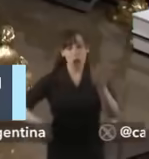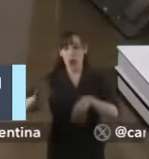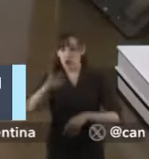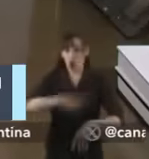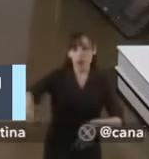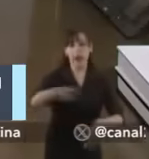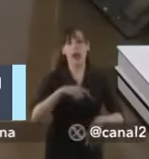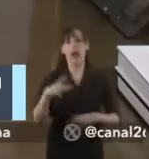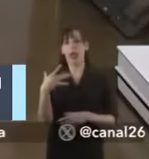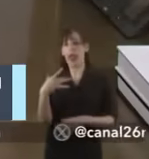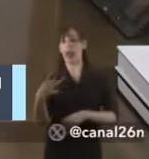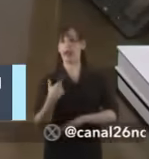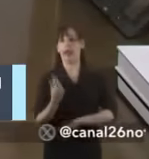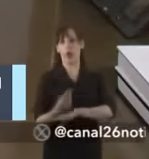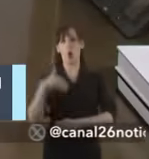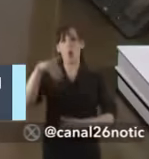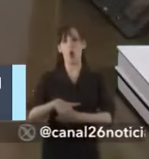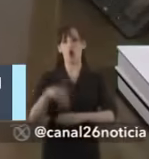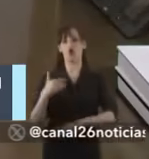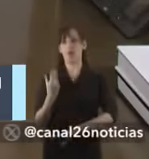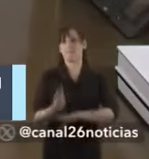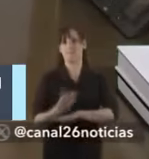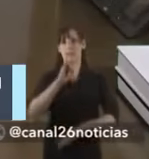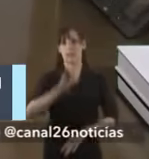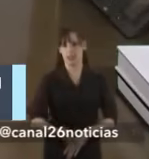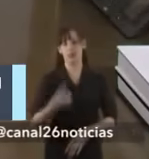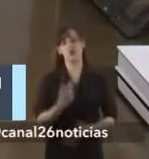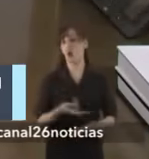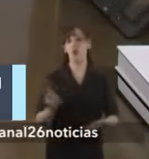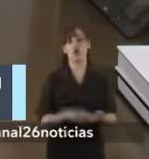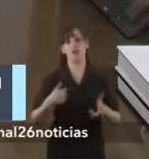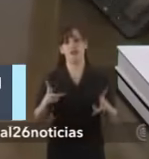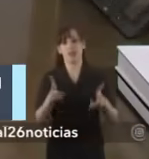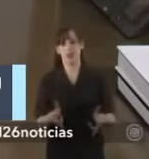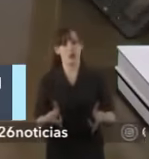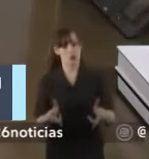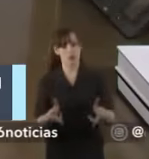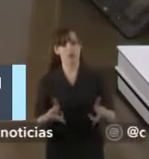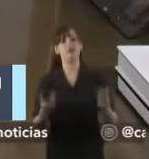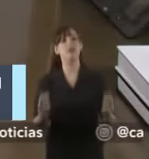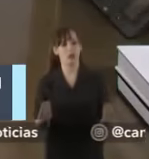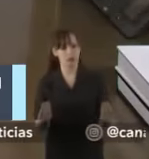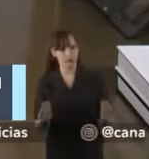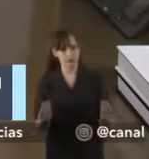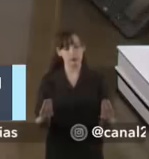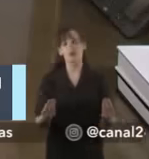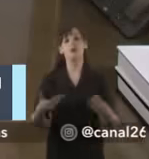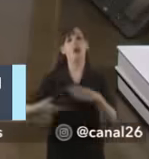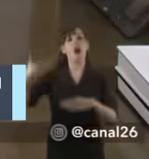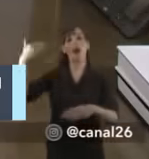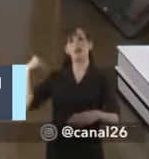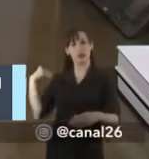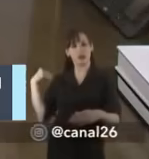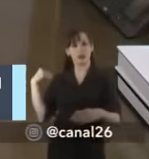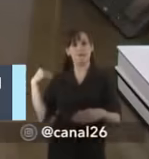voto voy a insistir con una verdad dura que he dicho muchas veces debido a la irresponsables decisiones adoptadas por